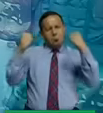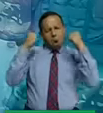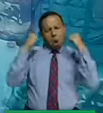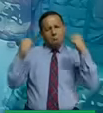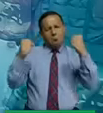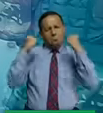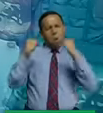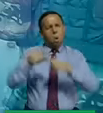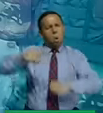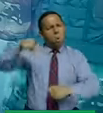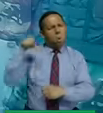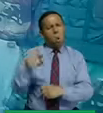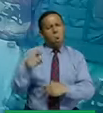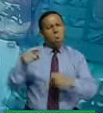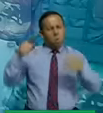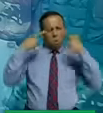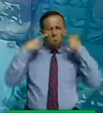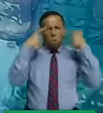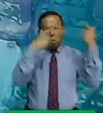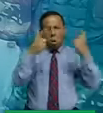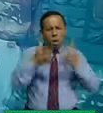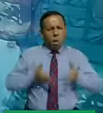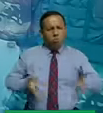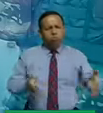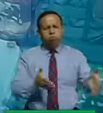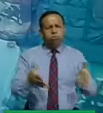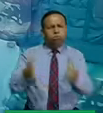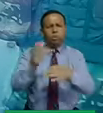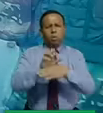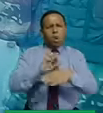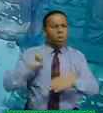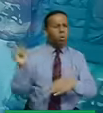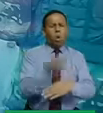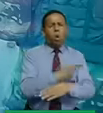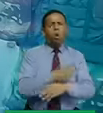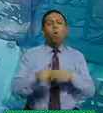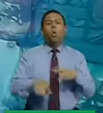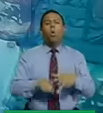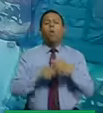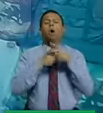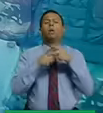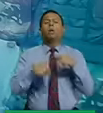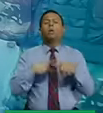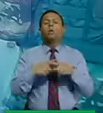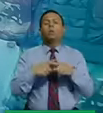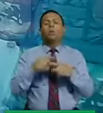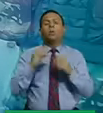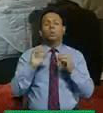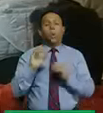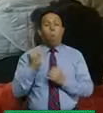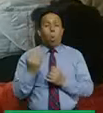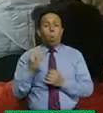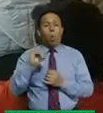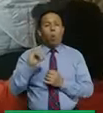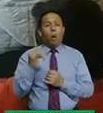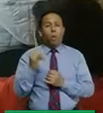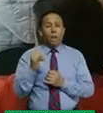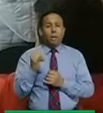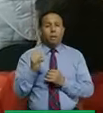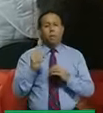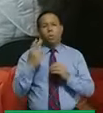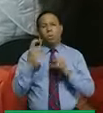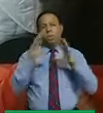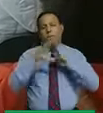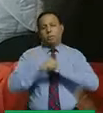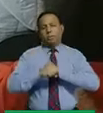del país. El paro iniciará a las 0 horas de este jueves. Desde la semana anterior, diferentes gremios